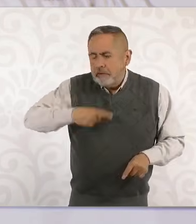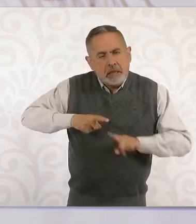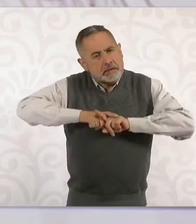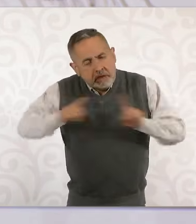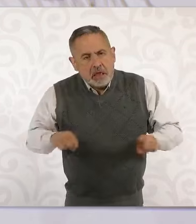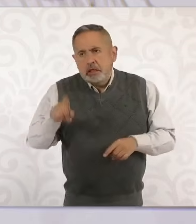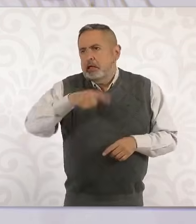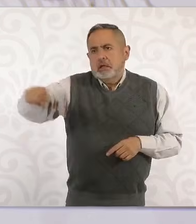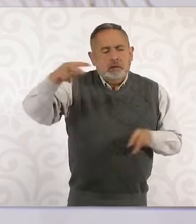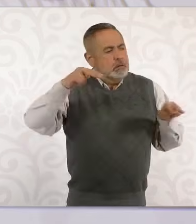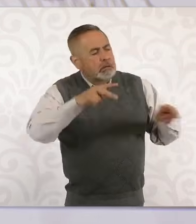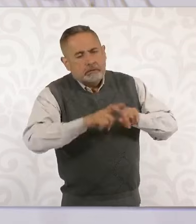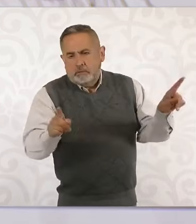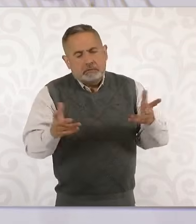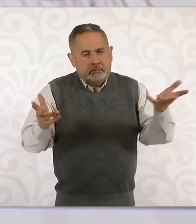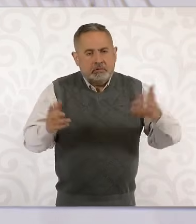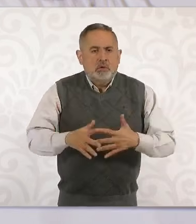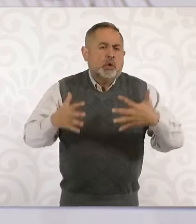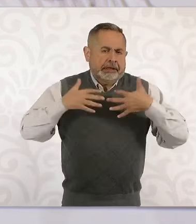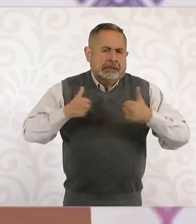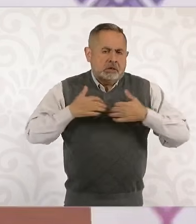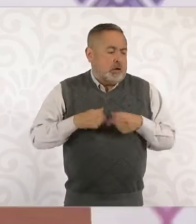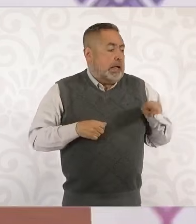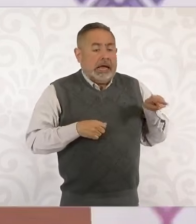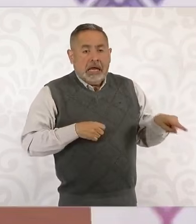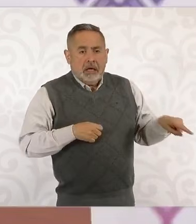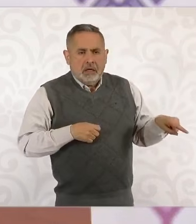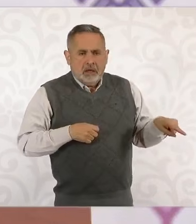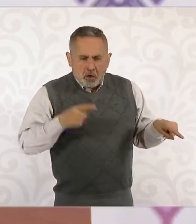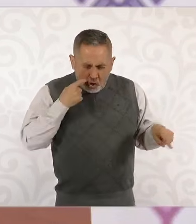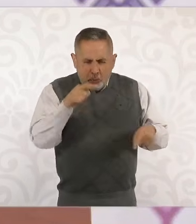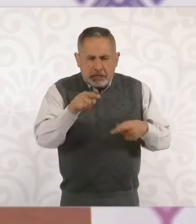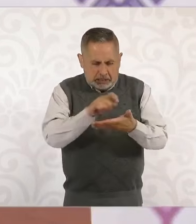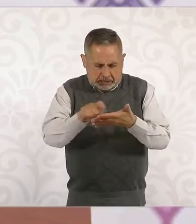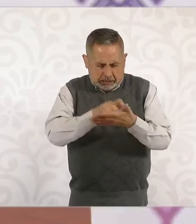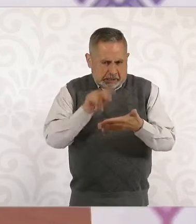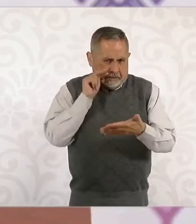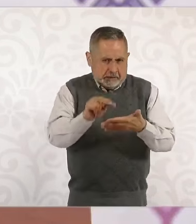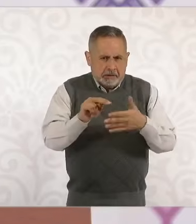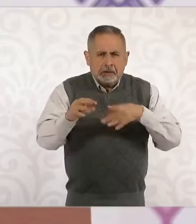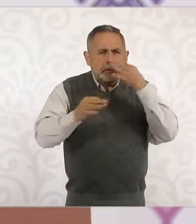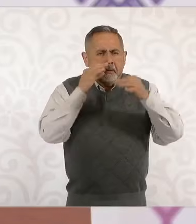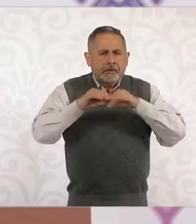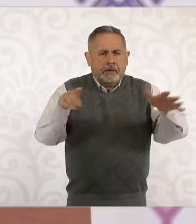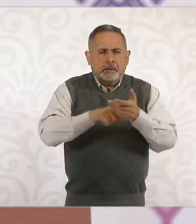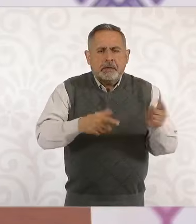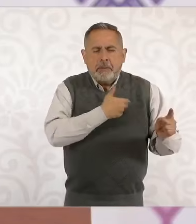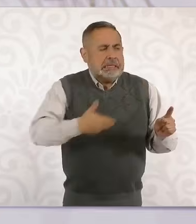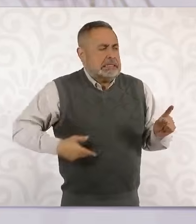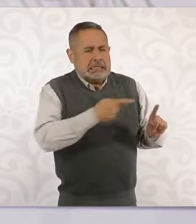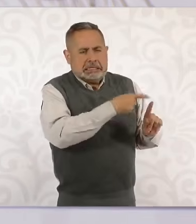gente. Ahora, entiendo que ellos van a dar porque vi ahí la publicación del